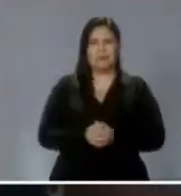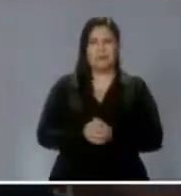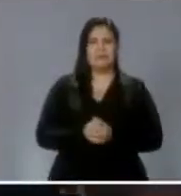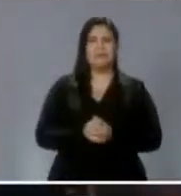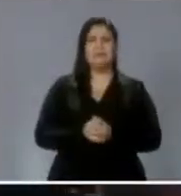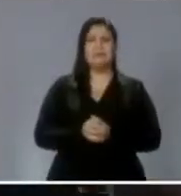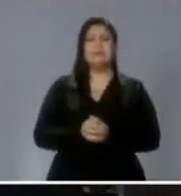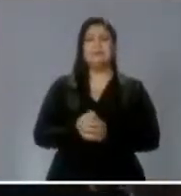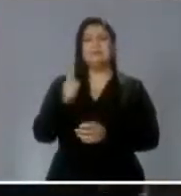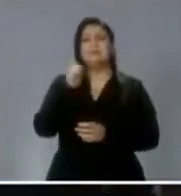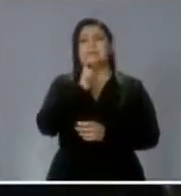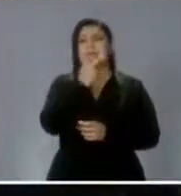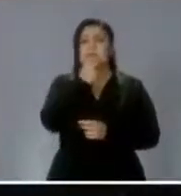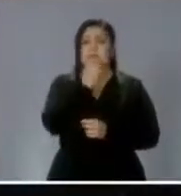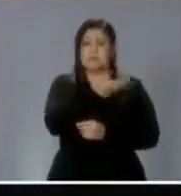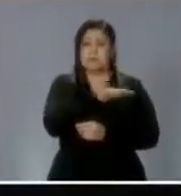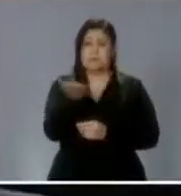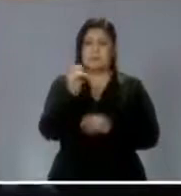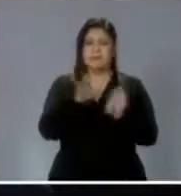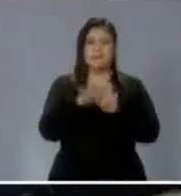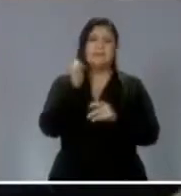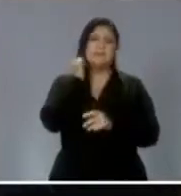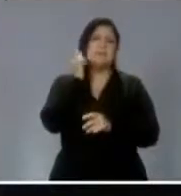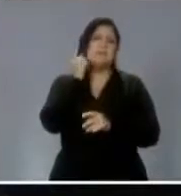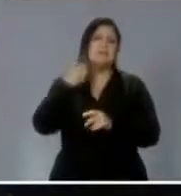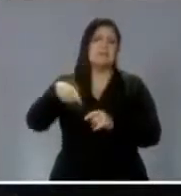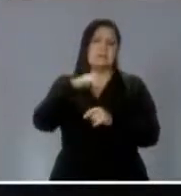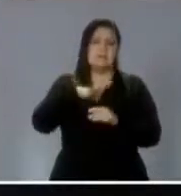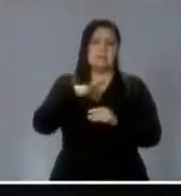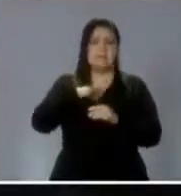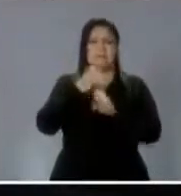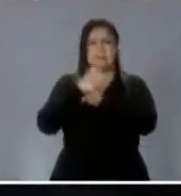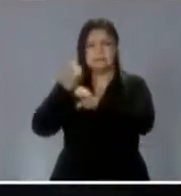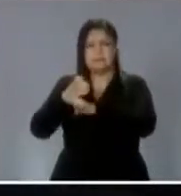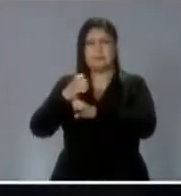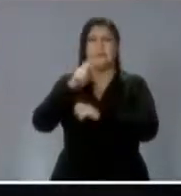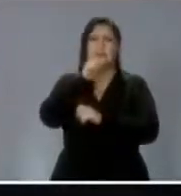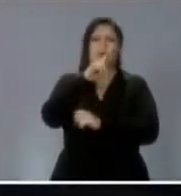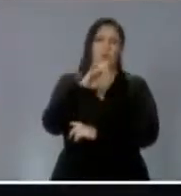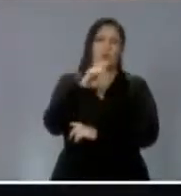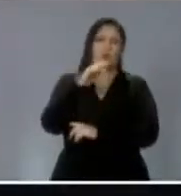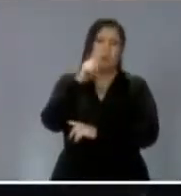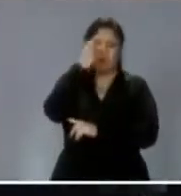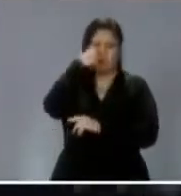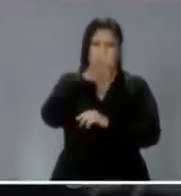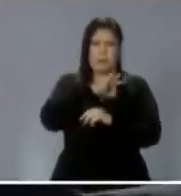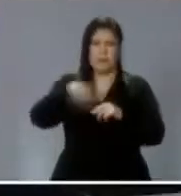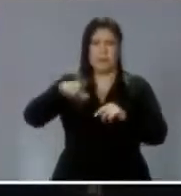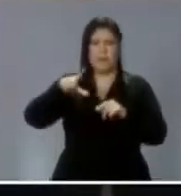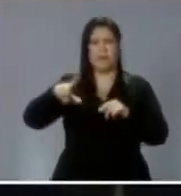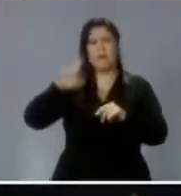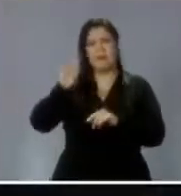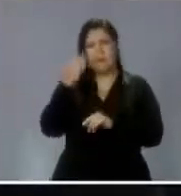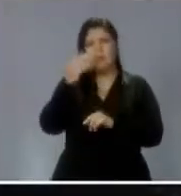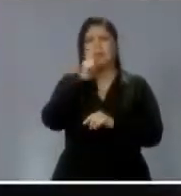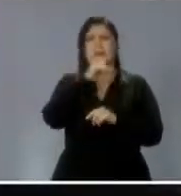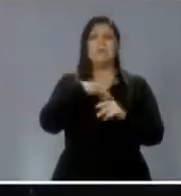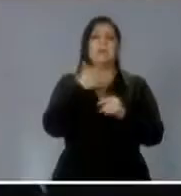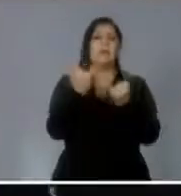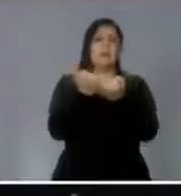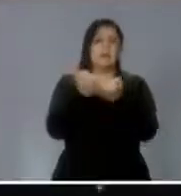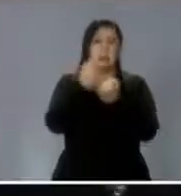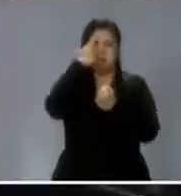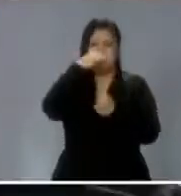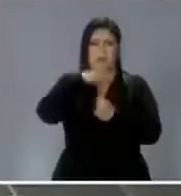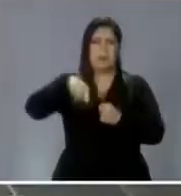de la educativa que se basó en tres pilares la profesionalización de los maestros y su mejora magisterial a partir del mérito